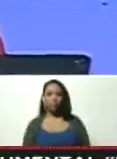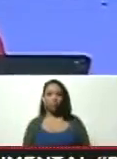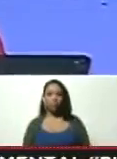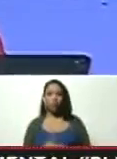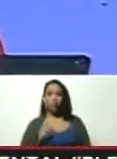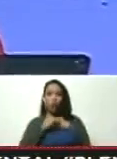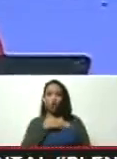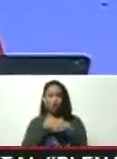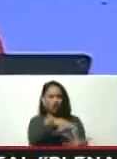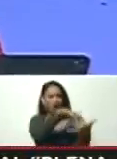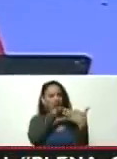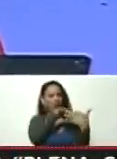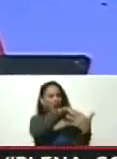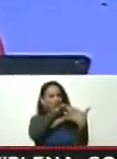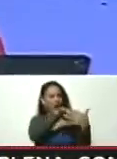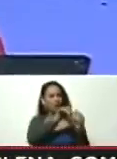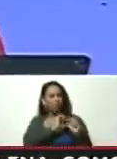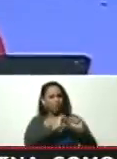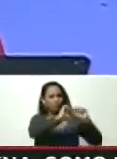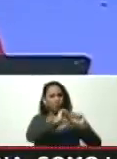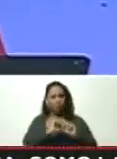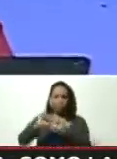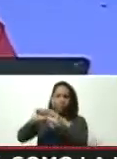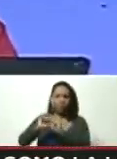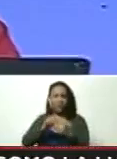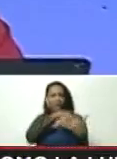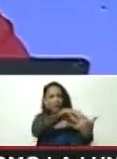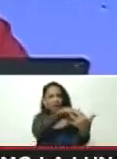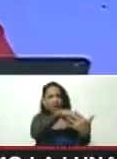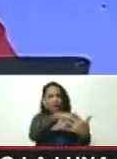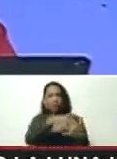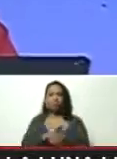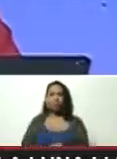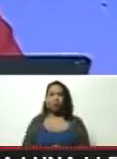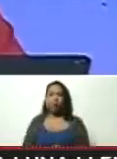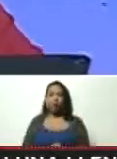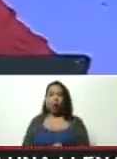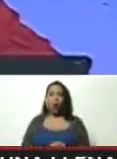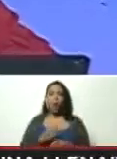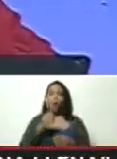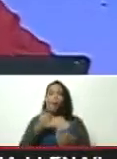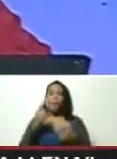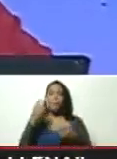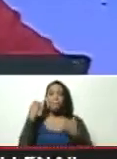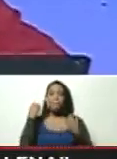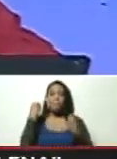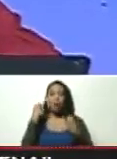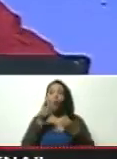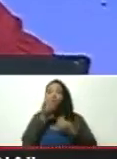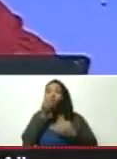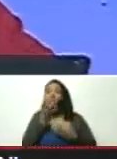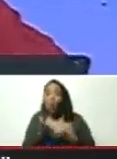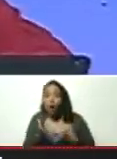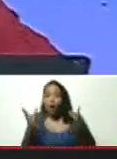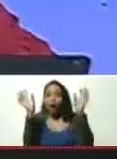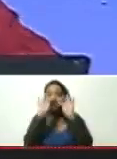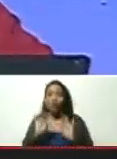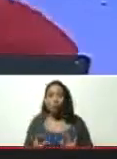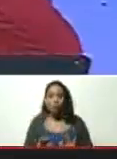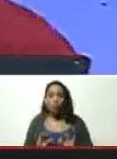Estamos en batalla permanente por buenos y nuevos métodos de conducción humana,